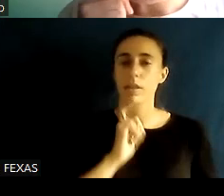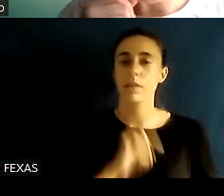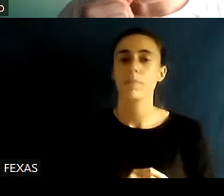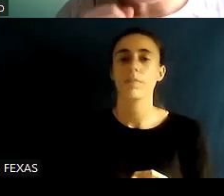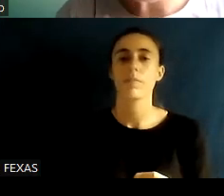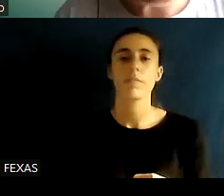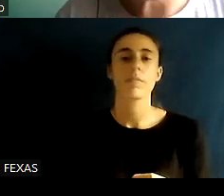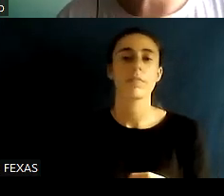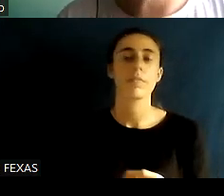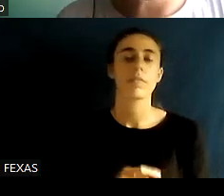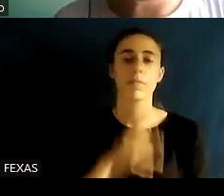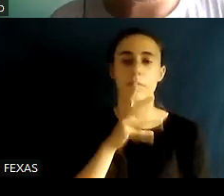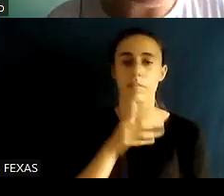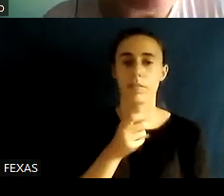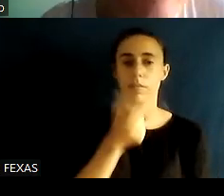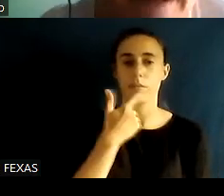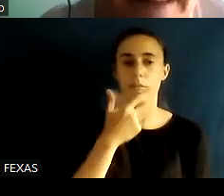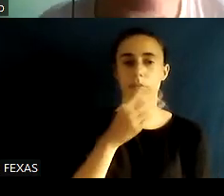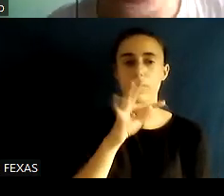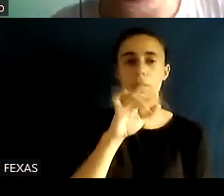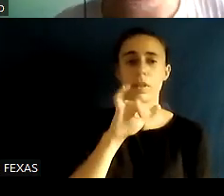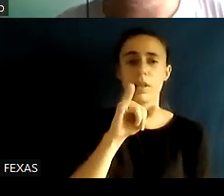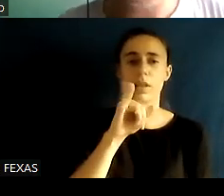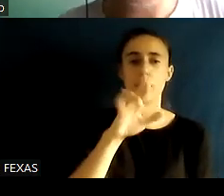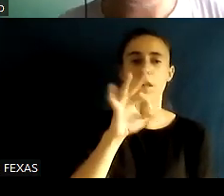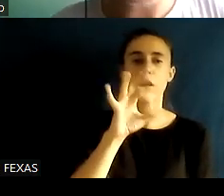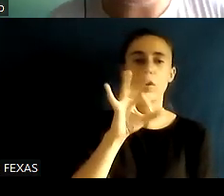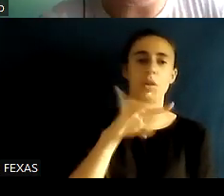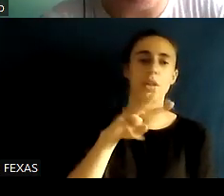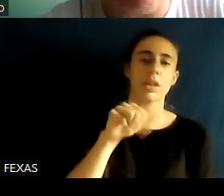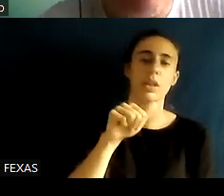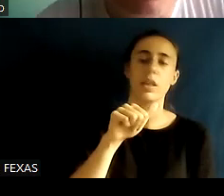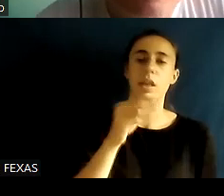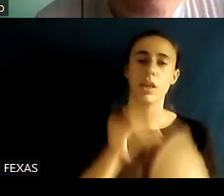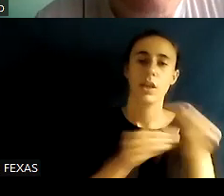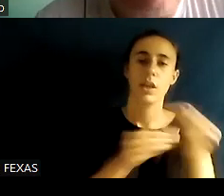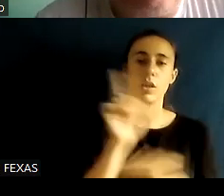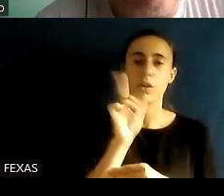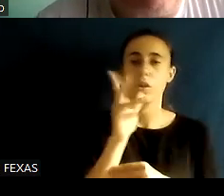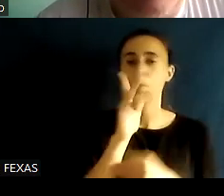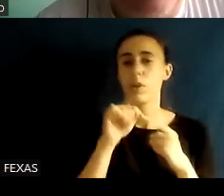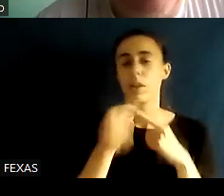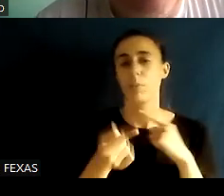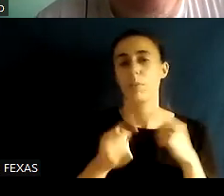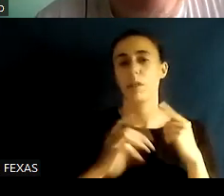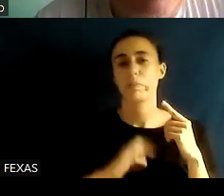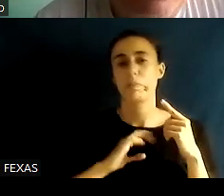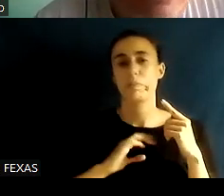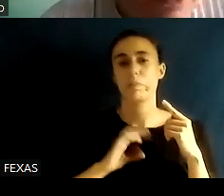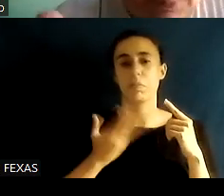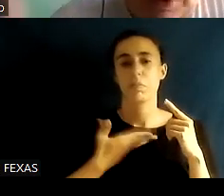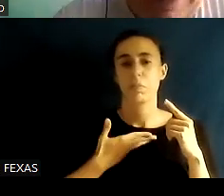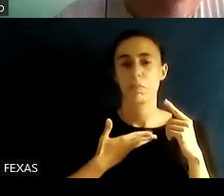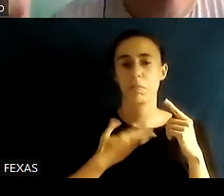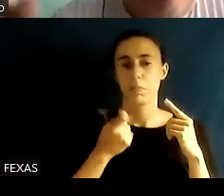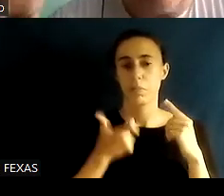los suplementos de tirosina no se suelen utilizar. Aparte, parece que inciden muy levemente sobre el humor. Pero yo entiendo